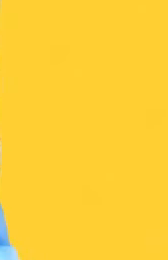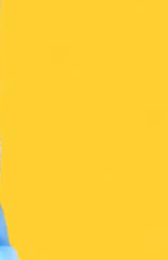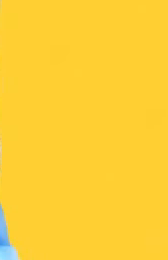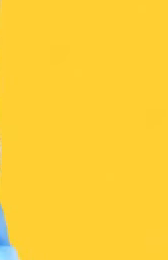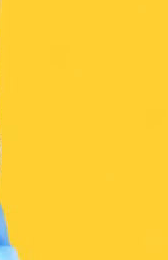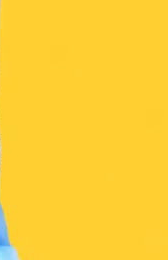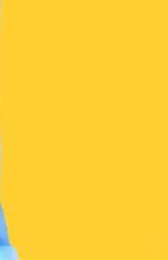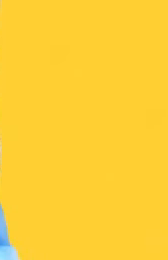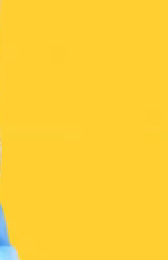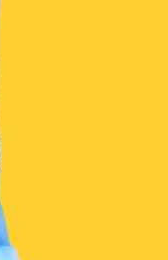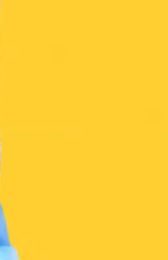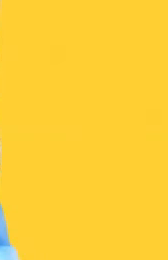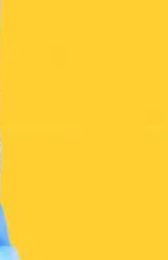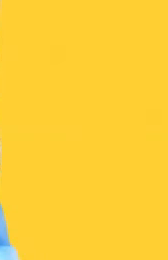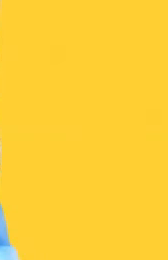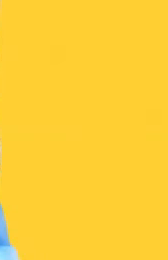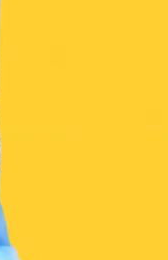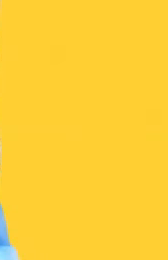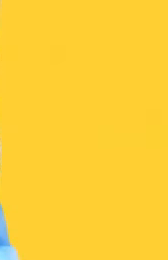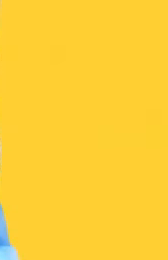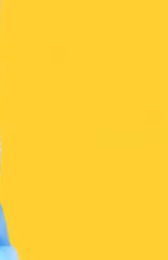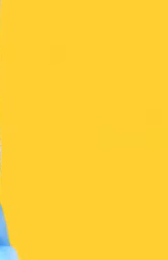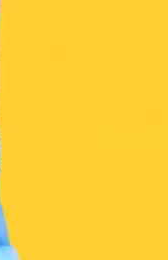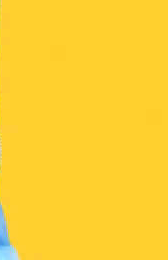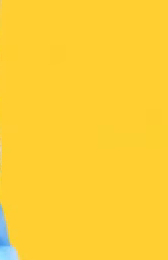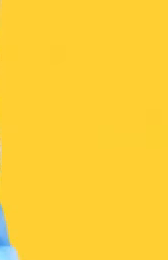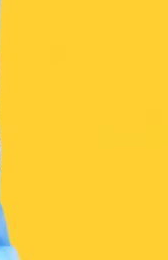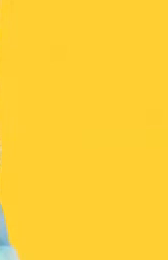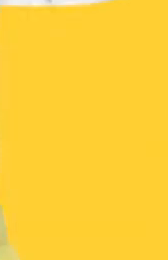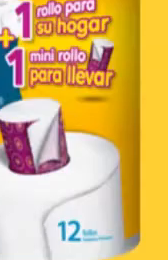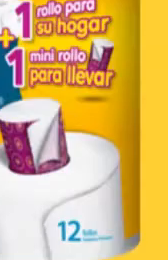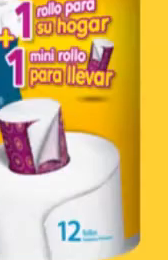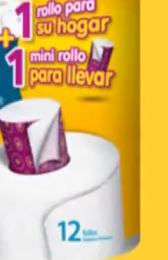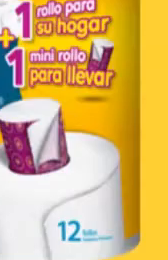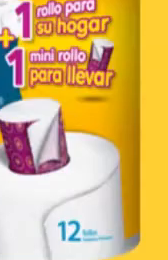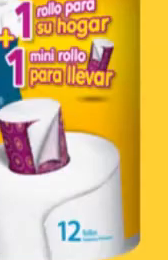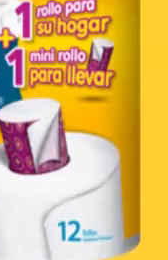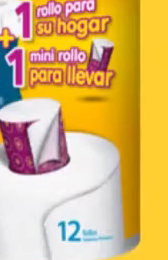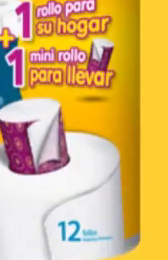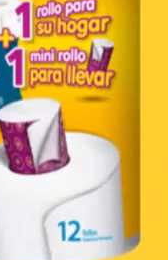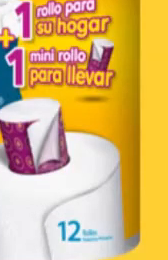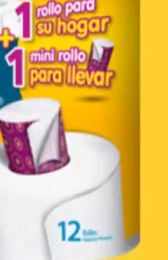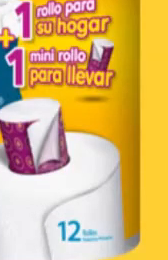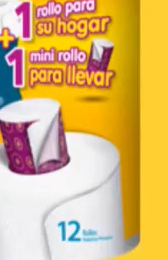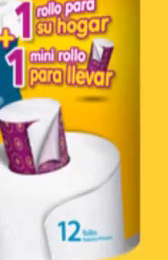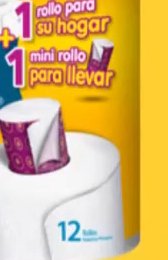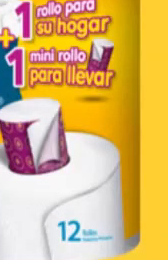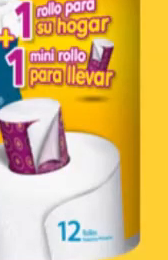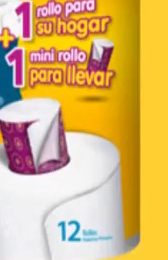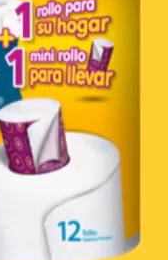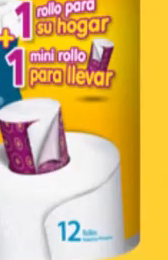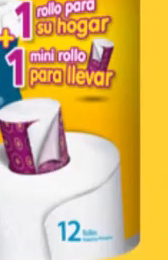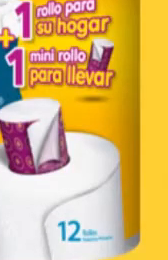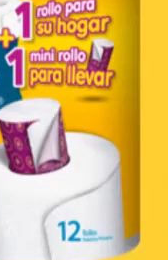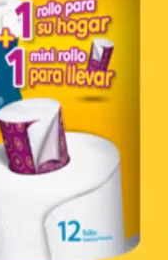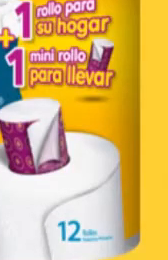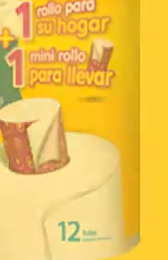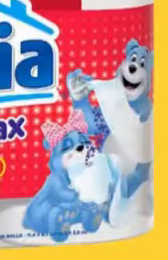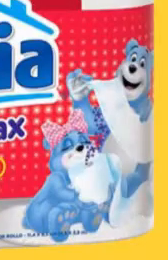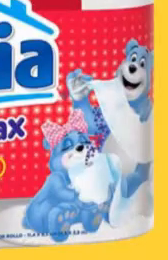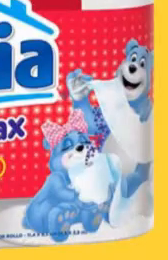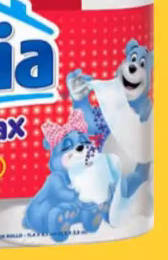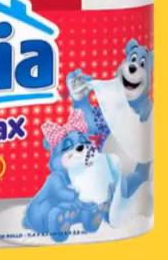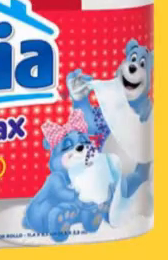verduras. 30% de descuento en leche alpina deslactosada Sispat. 36% de descuento en papel higiénico Elite